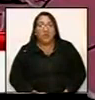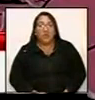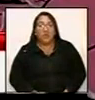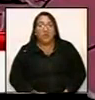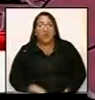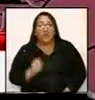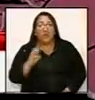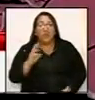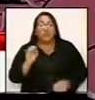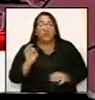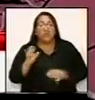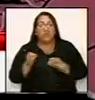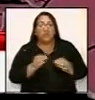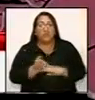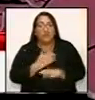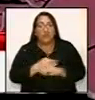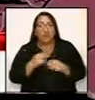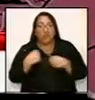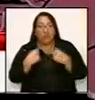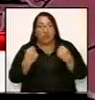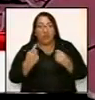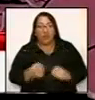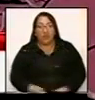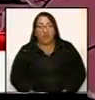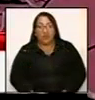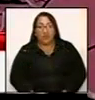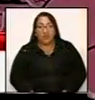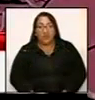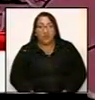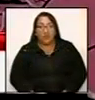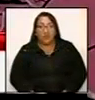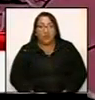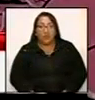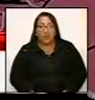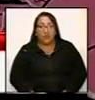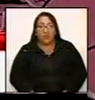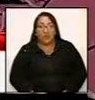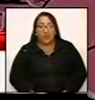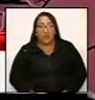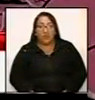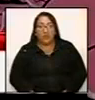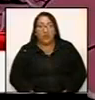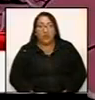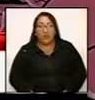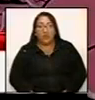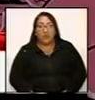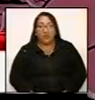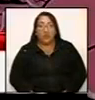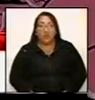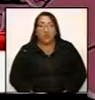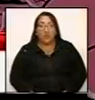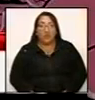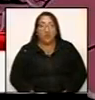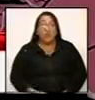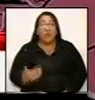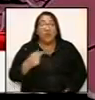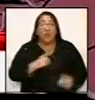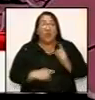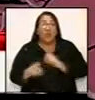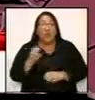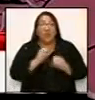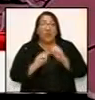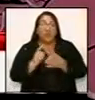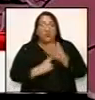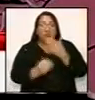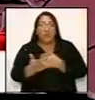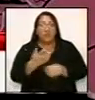justamente lo que mencionaba, ¿no? Según tengo entendido, solamente se tiene registro de aquellas organizaciones que